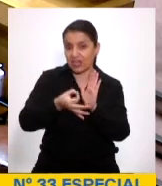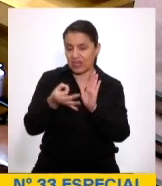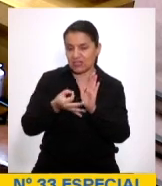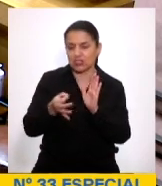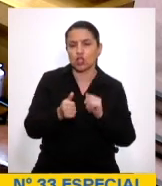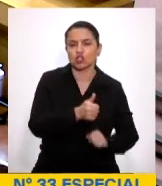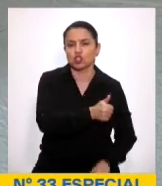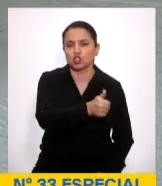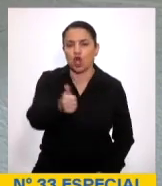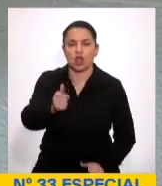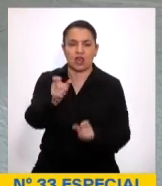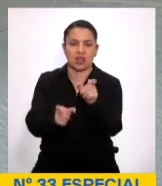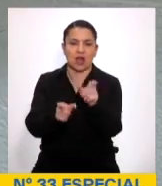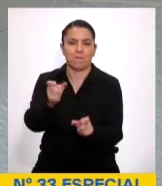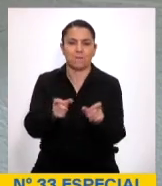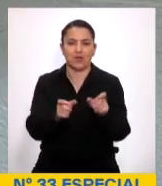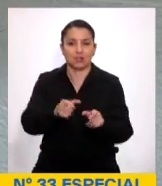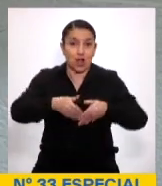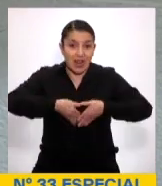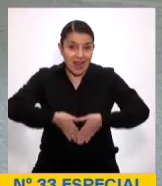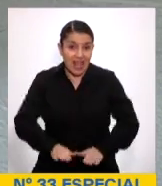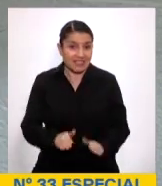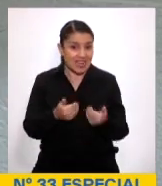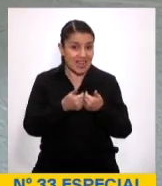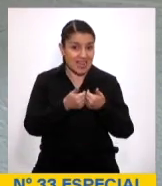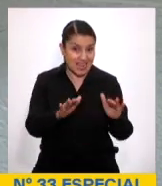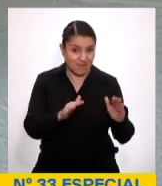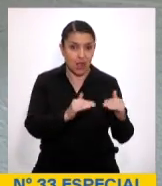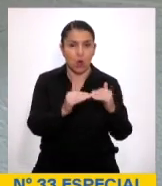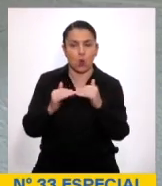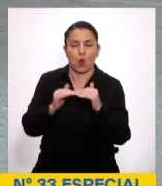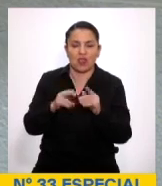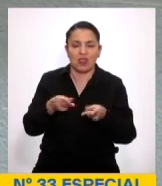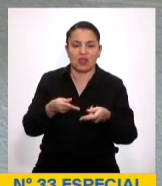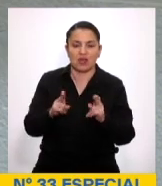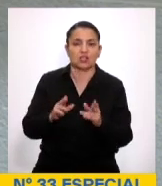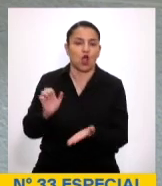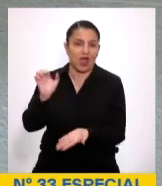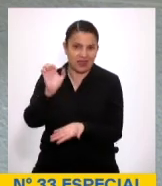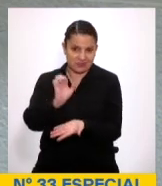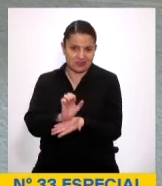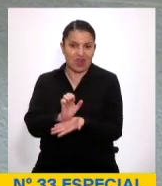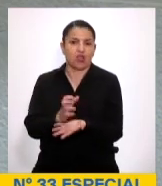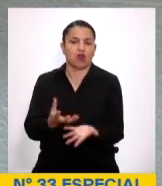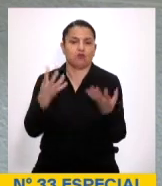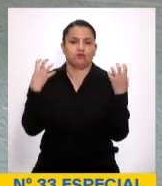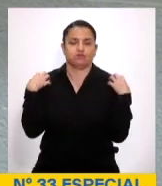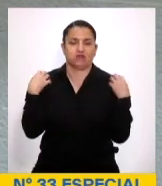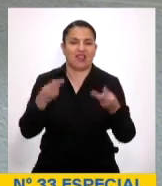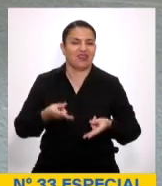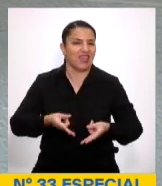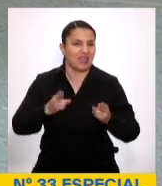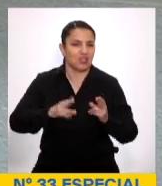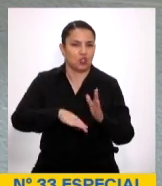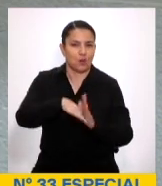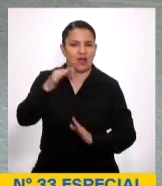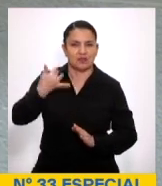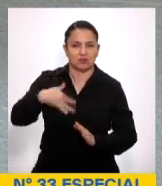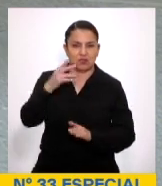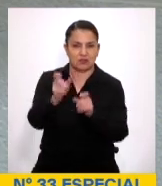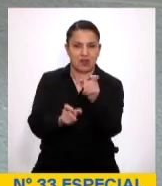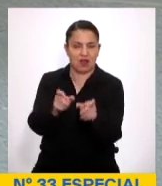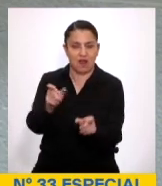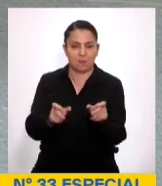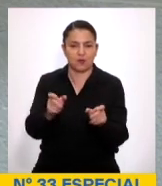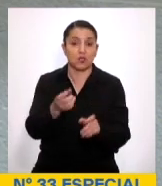nacen y permanecen libres e iguales en derechos y que el estado tiene como límite los derechos inalienables de las personas y